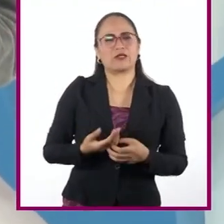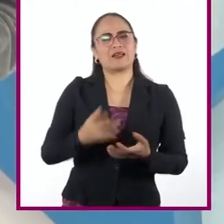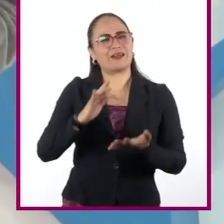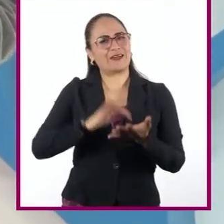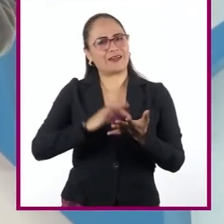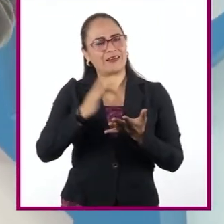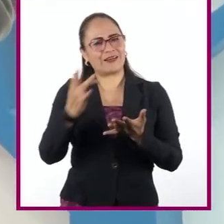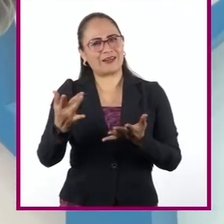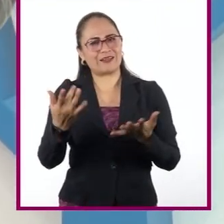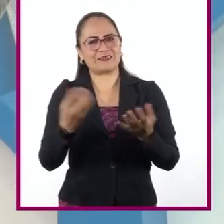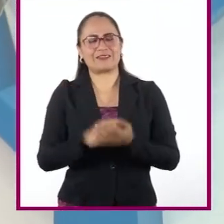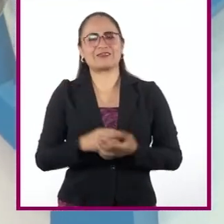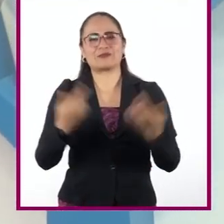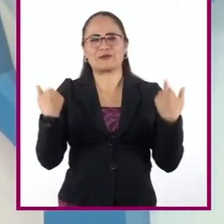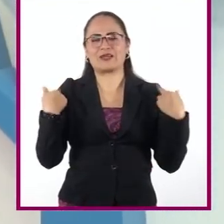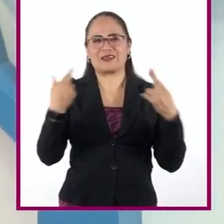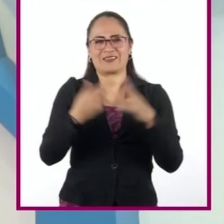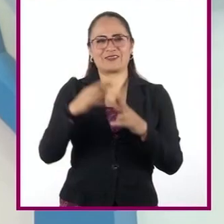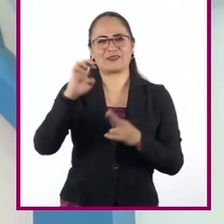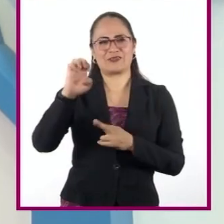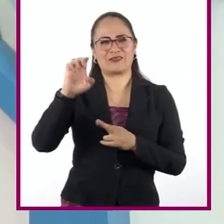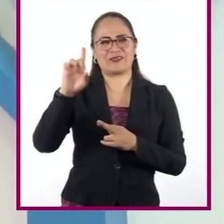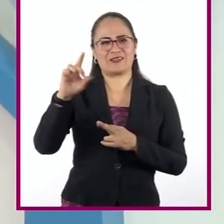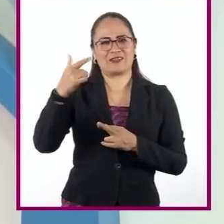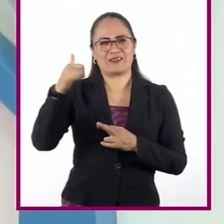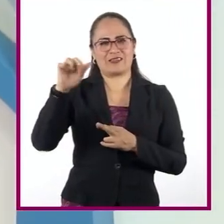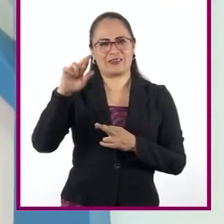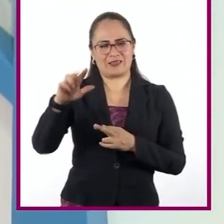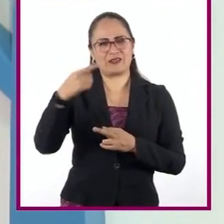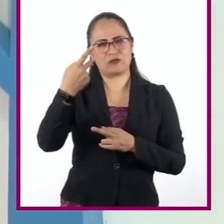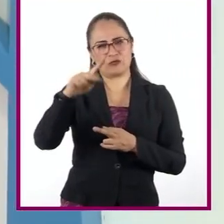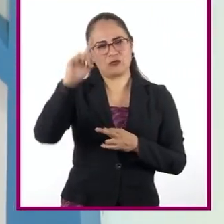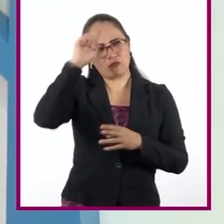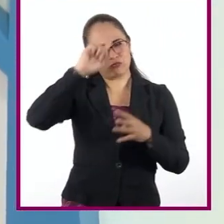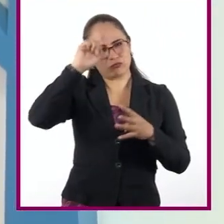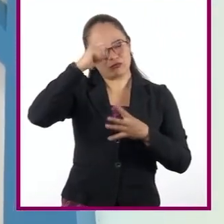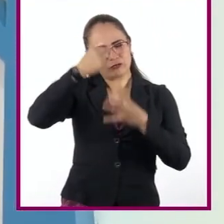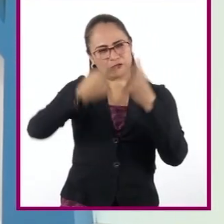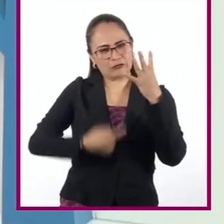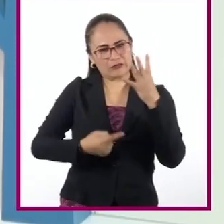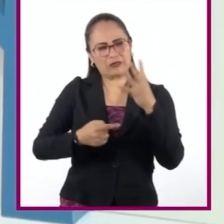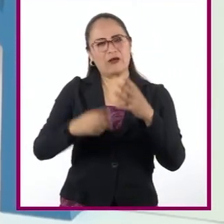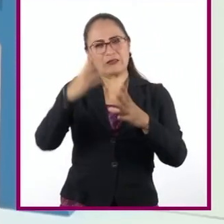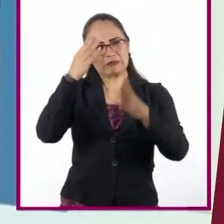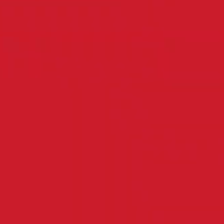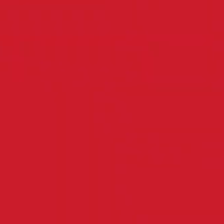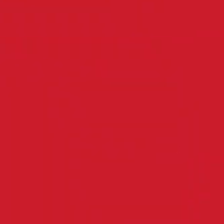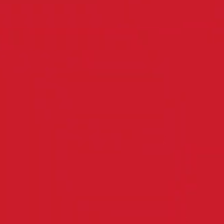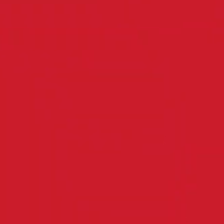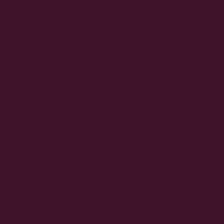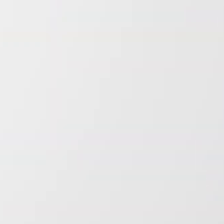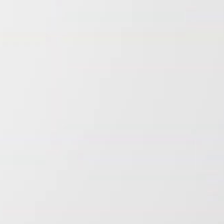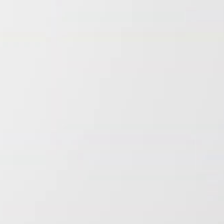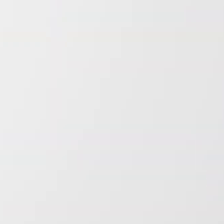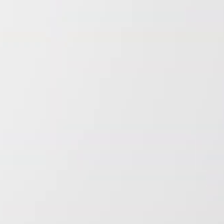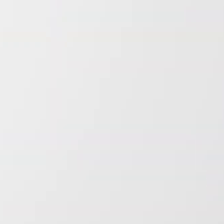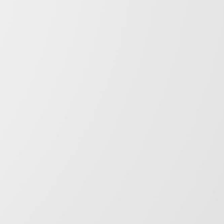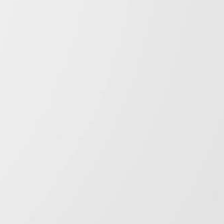gracias, maestro Edgar, por su guía durante esta sesión. Ha sido muy grato estar con ustedes.